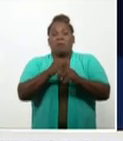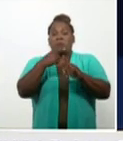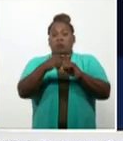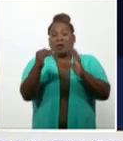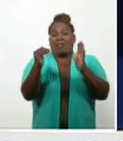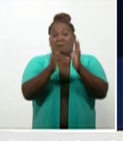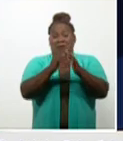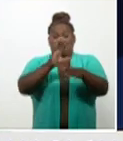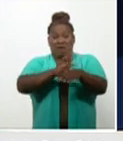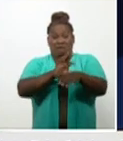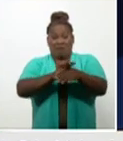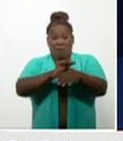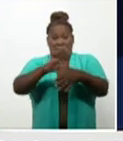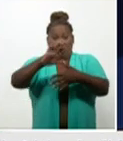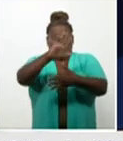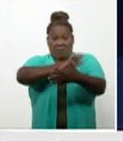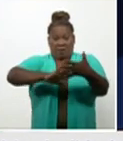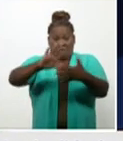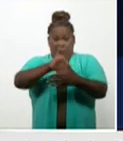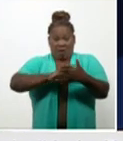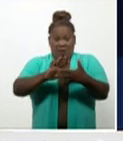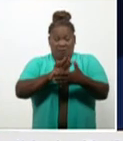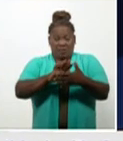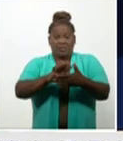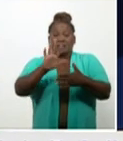de las Américas hoy es del